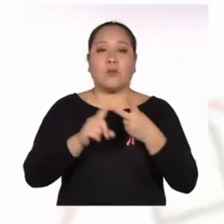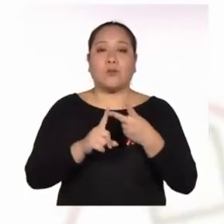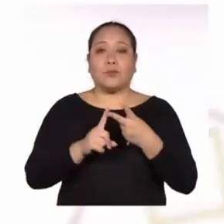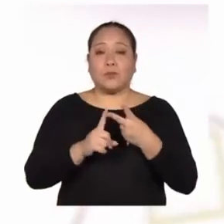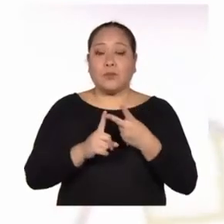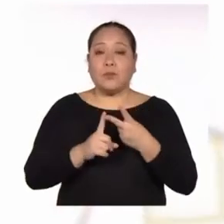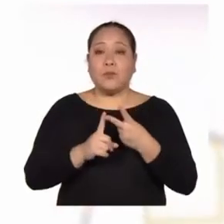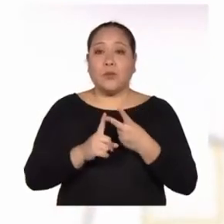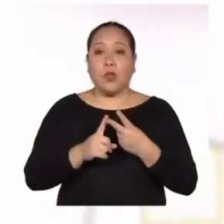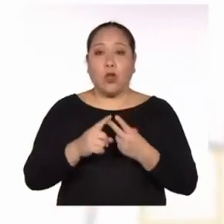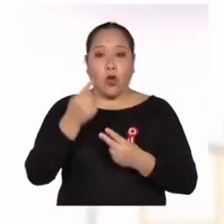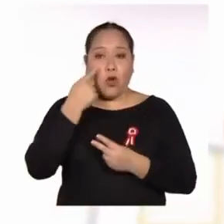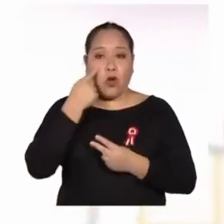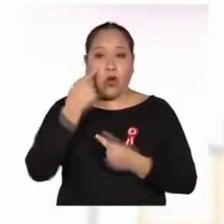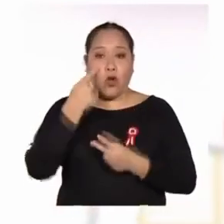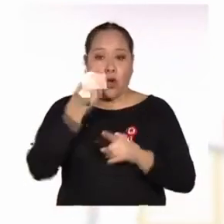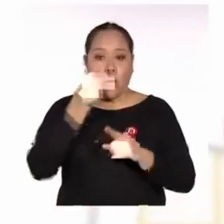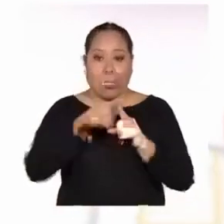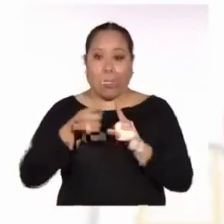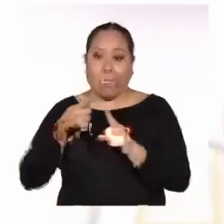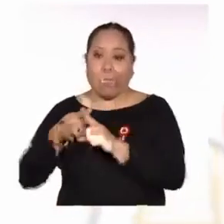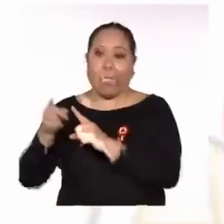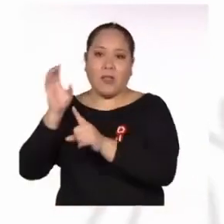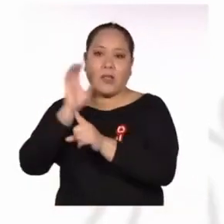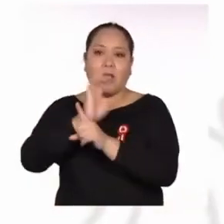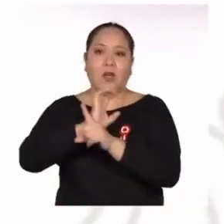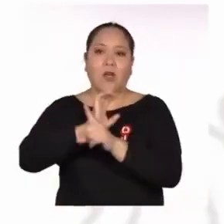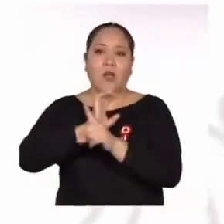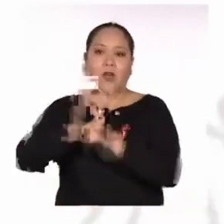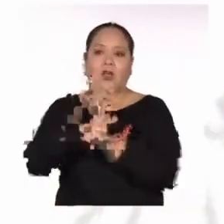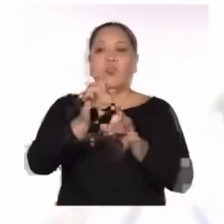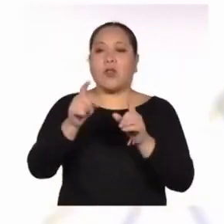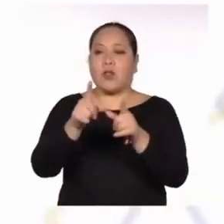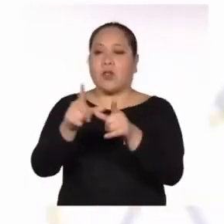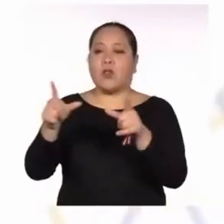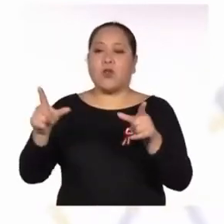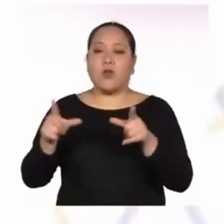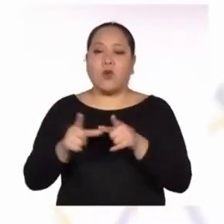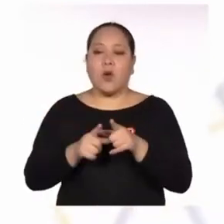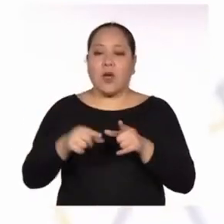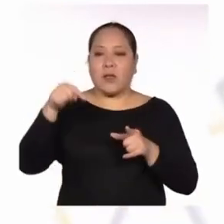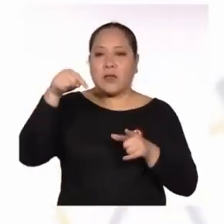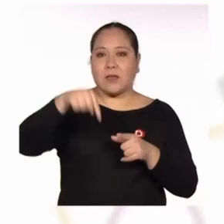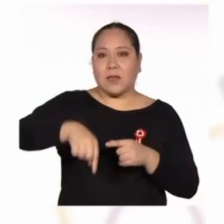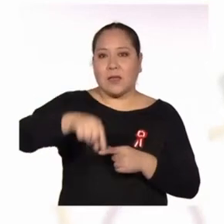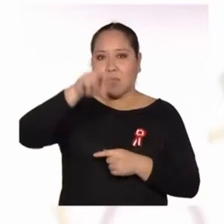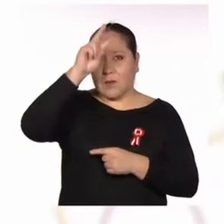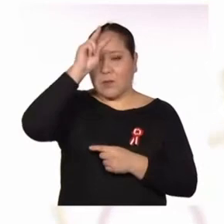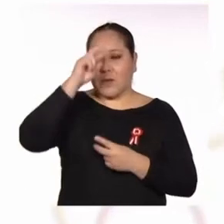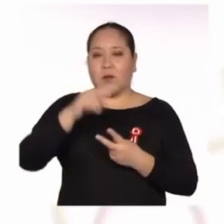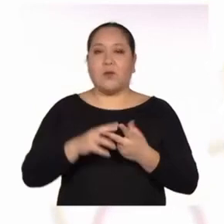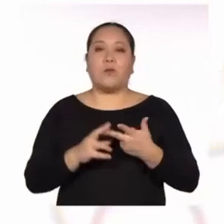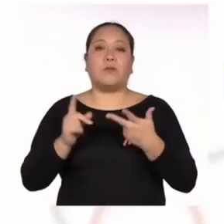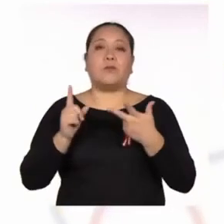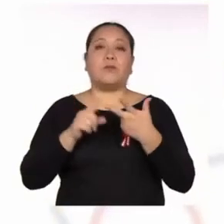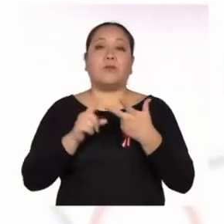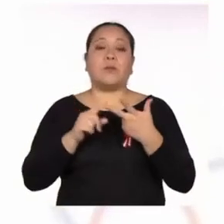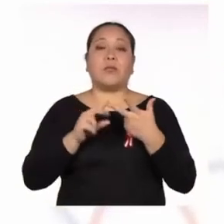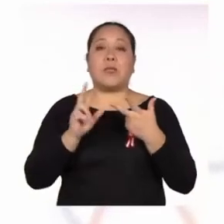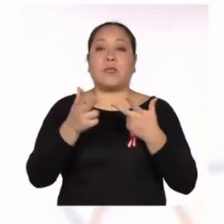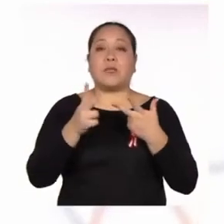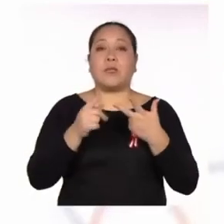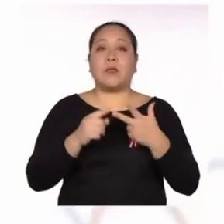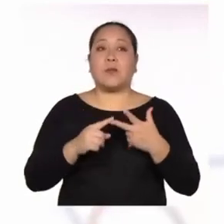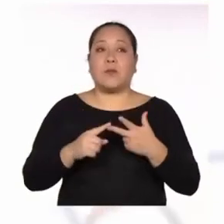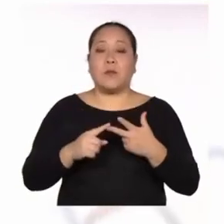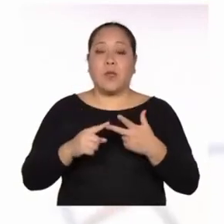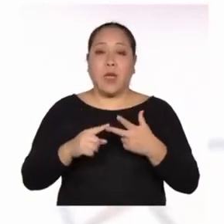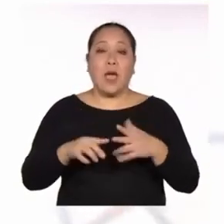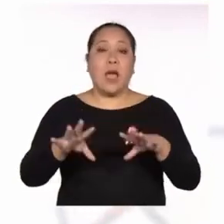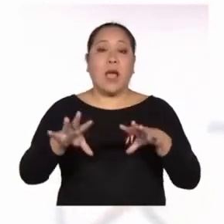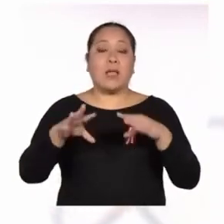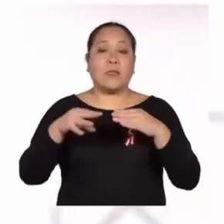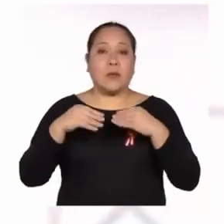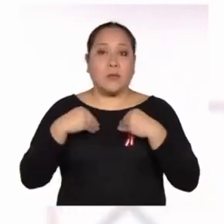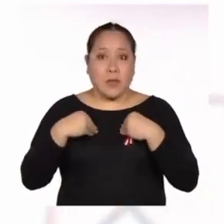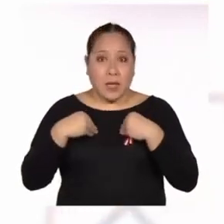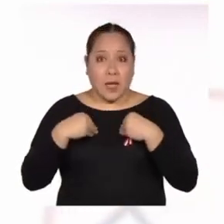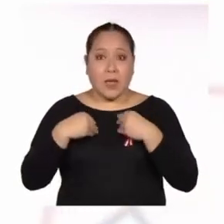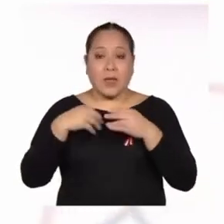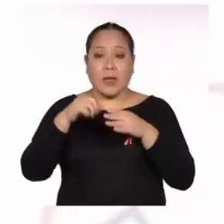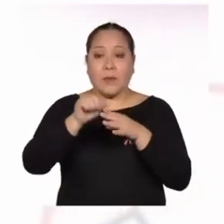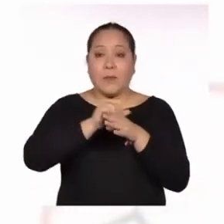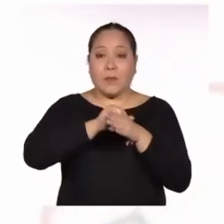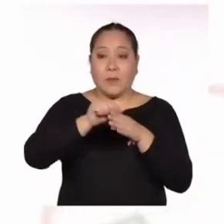conocer las diversas culturas y espacios geográficos del perú 3 apreciar y